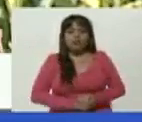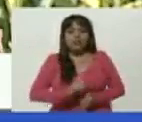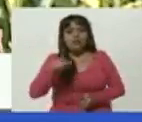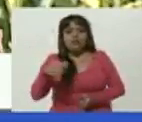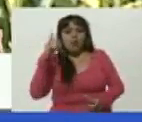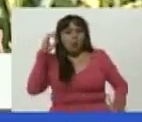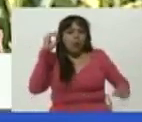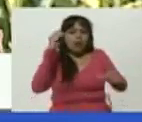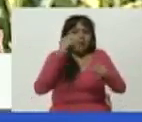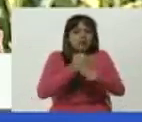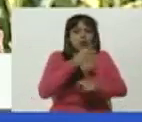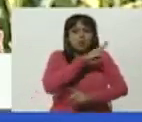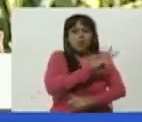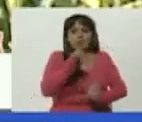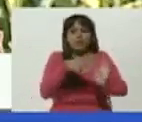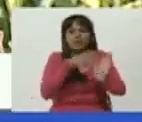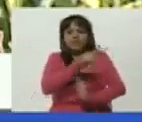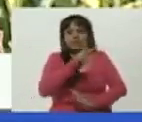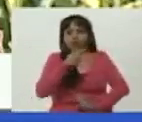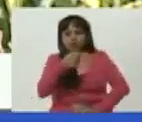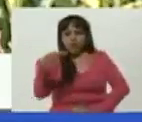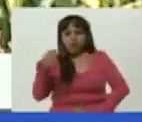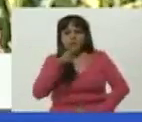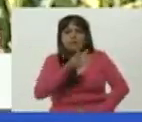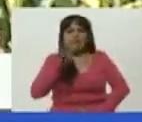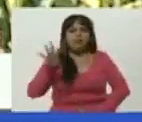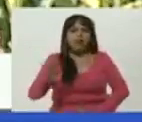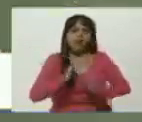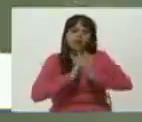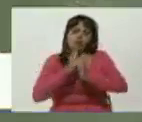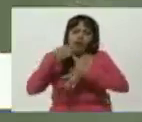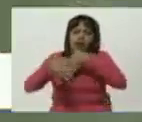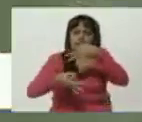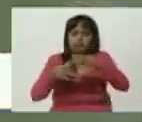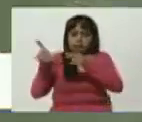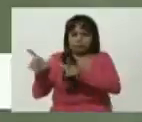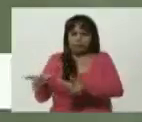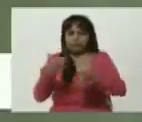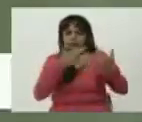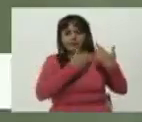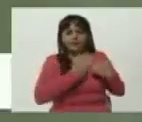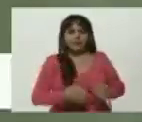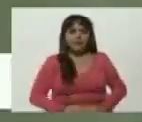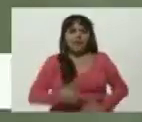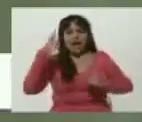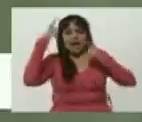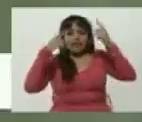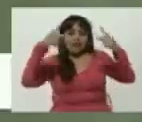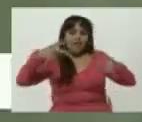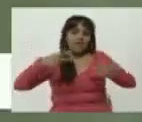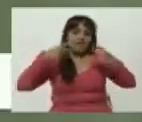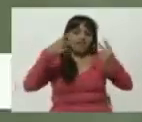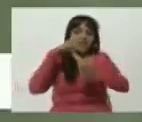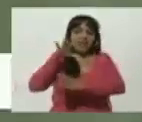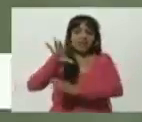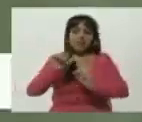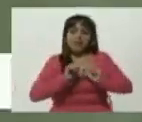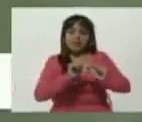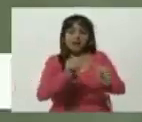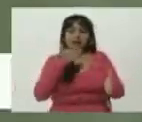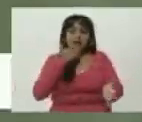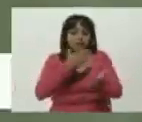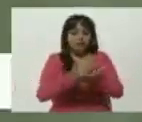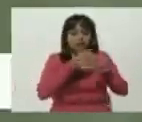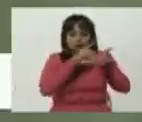perspectiva 2022-2024. Por favor, general Balbuena. La vez vive, mi comandante jefe. La patria sigue. Agradecido con